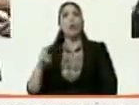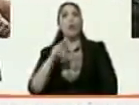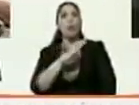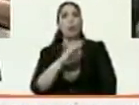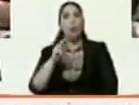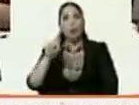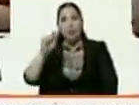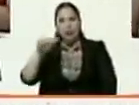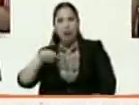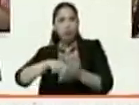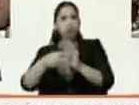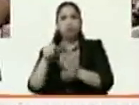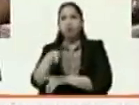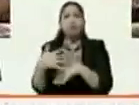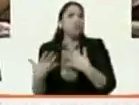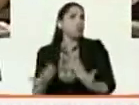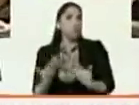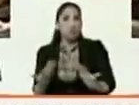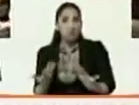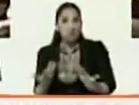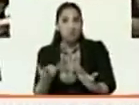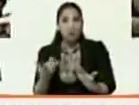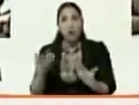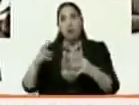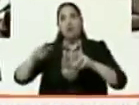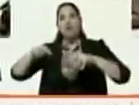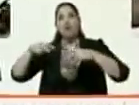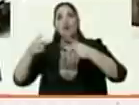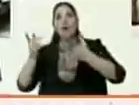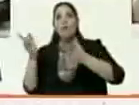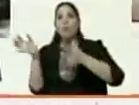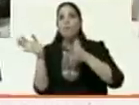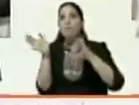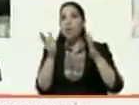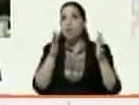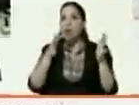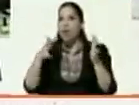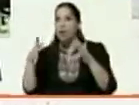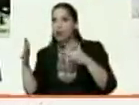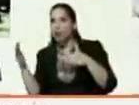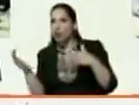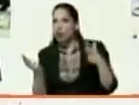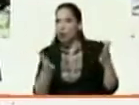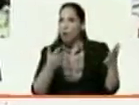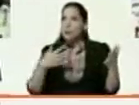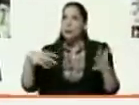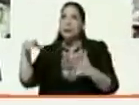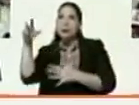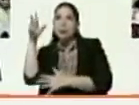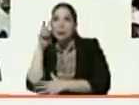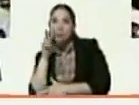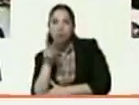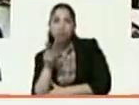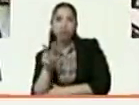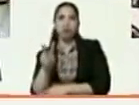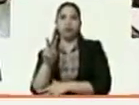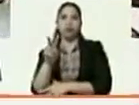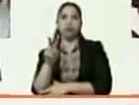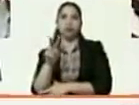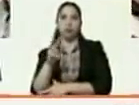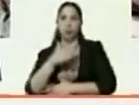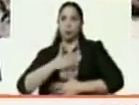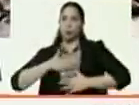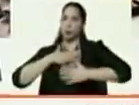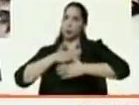¿Qué significa eso? Que nuevos vientos, vientos favorables, se levantan por